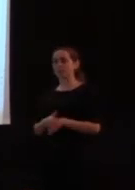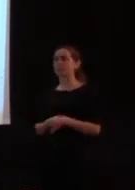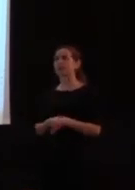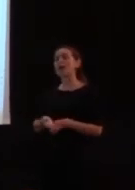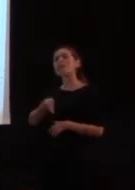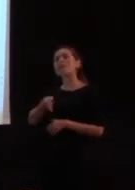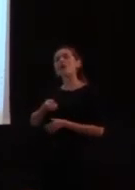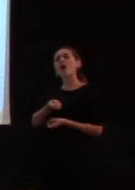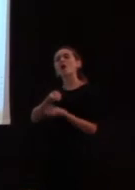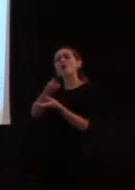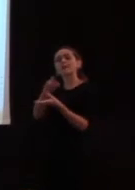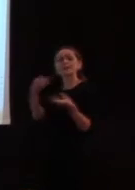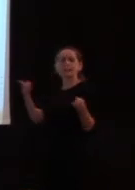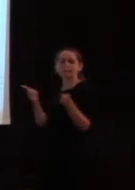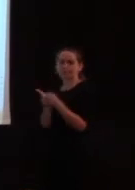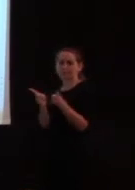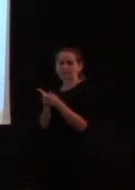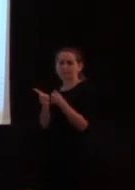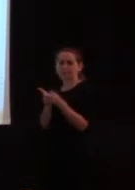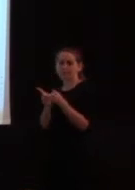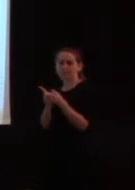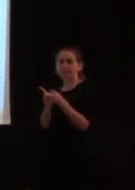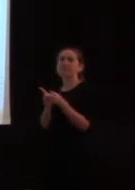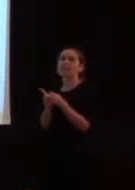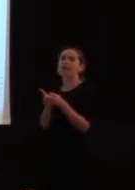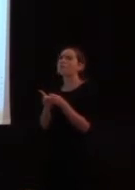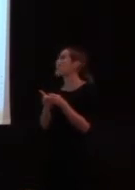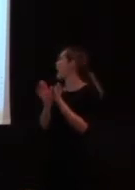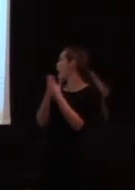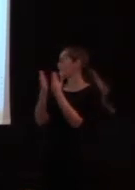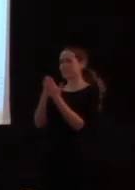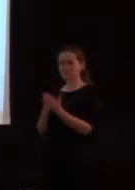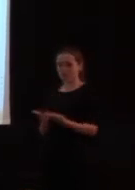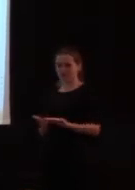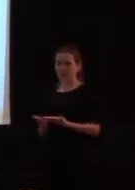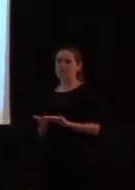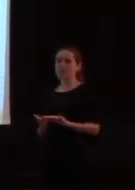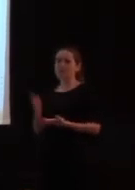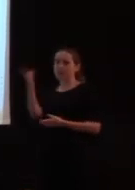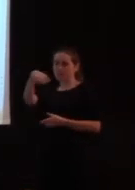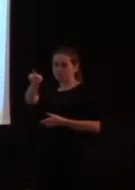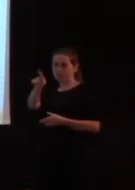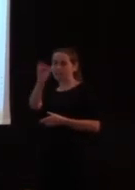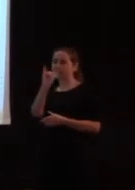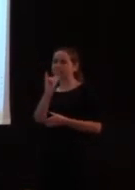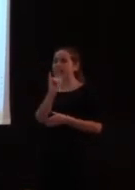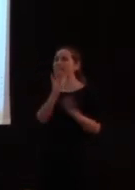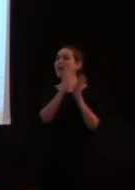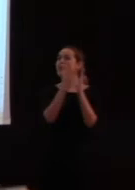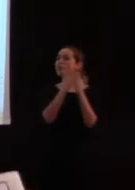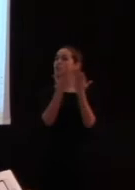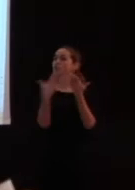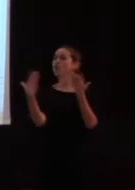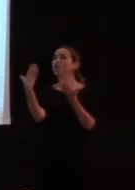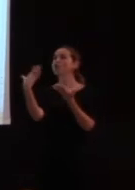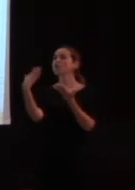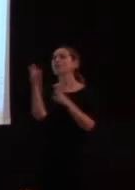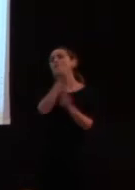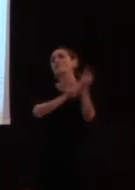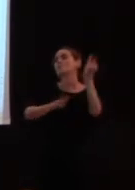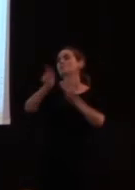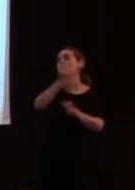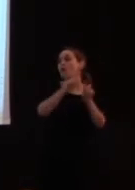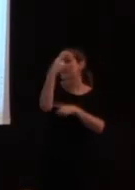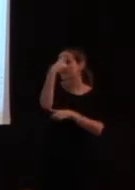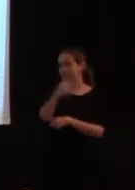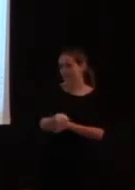brevemente una bibliografía, porque como yo solamente voy a estar ahora, pues que tengáis las fuentes donde ampliar estos conocimientos que vamos